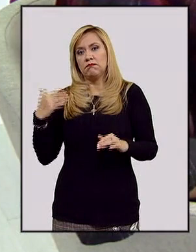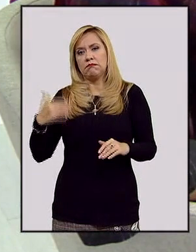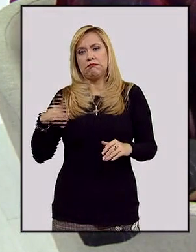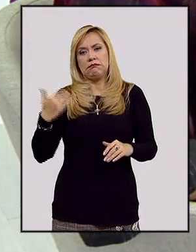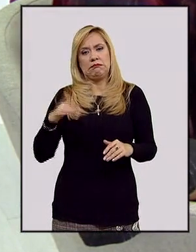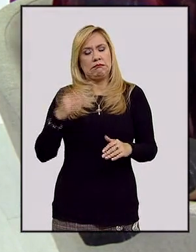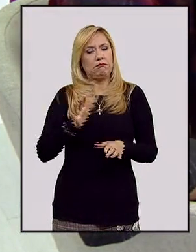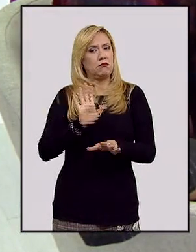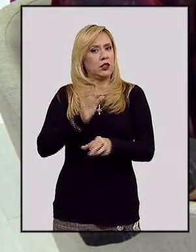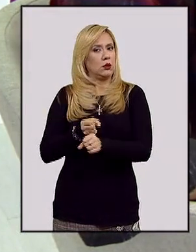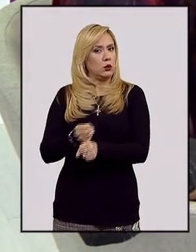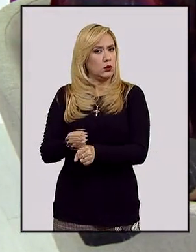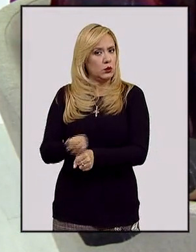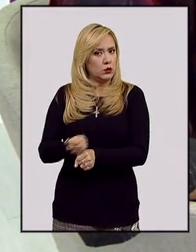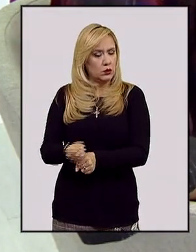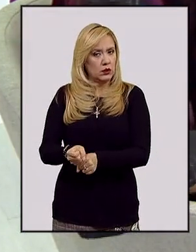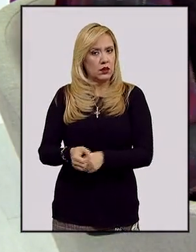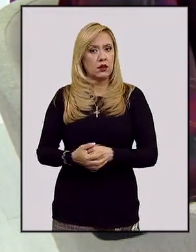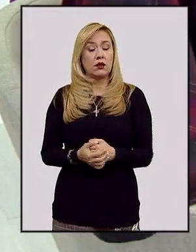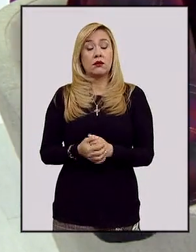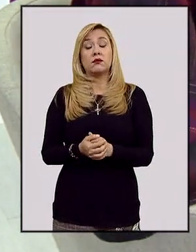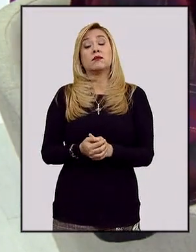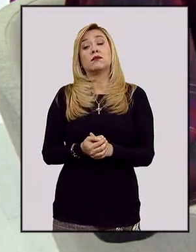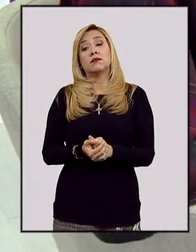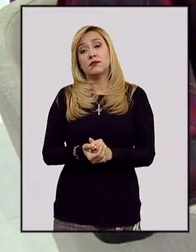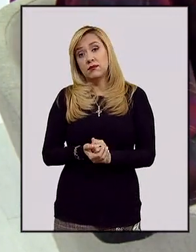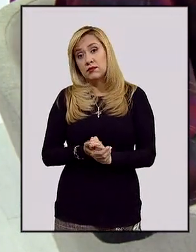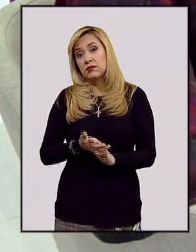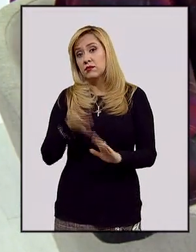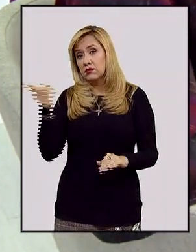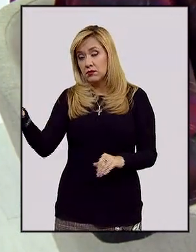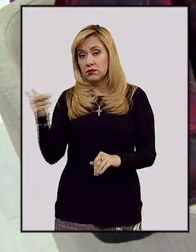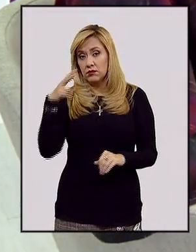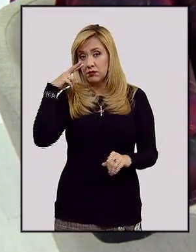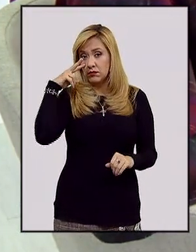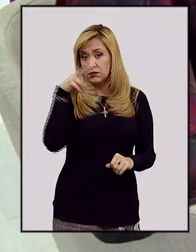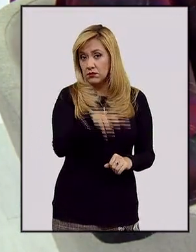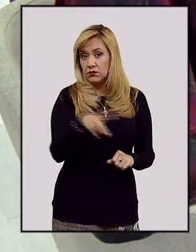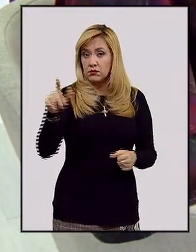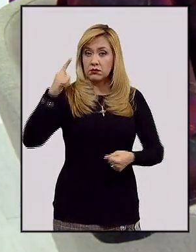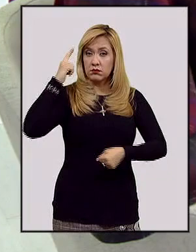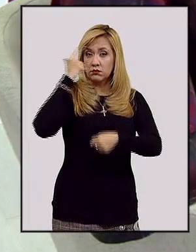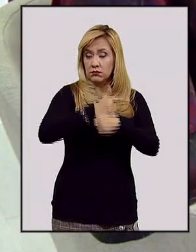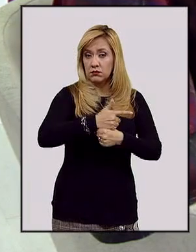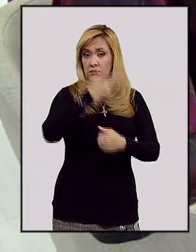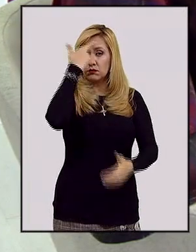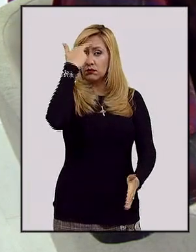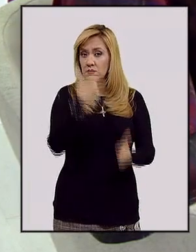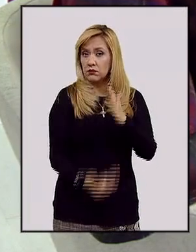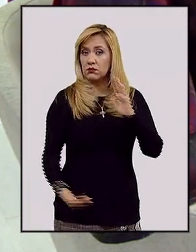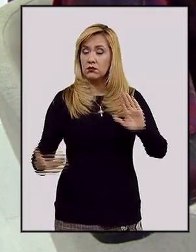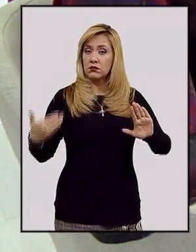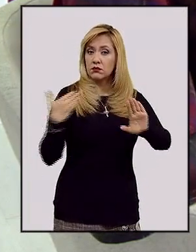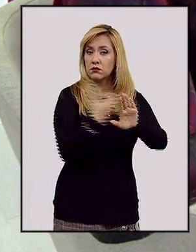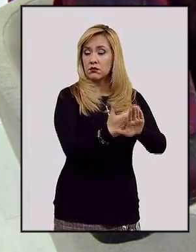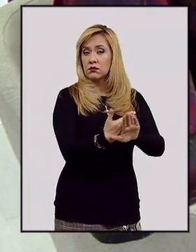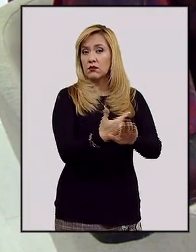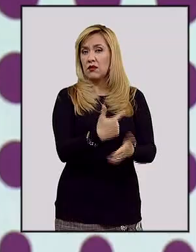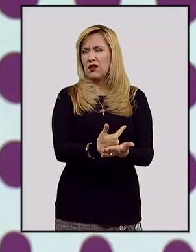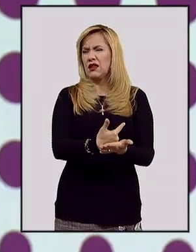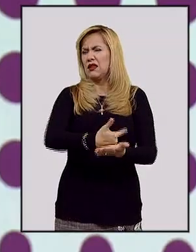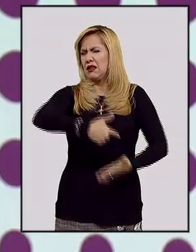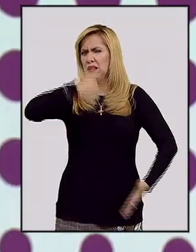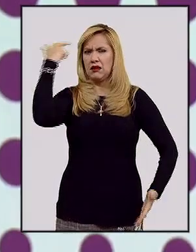tipificarse como tortura. Sí, claro. GIRE ha documentado este tipo de violaciones, de violencia obstétrica ya de una